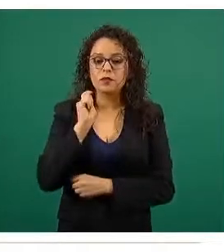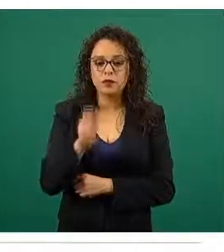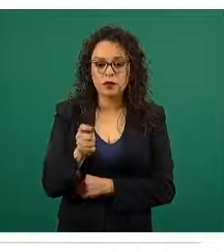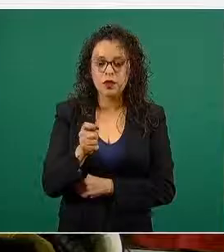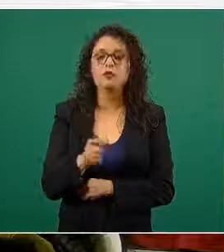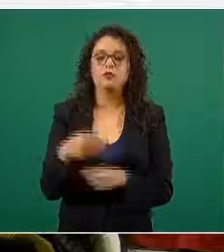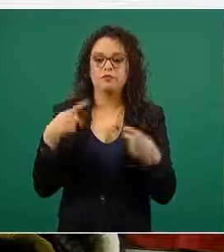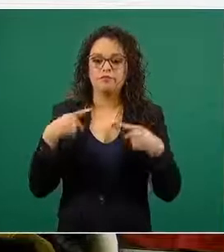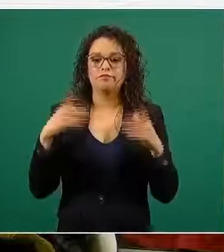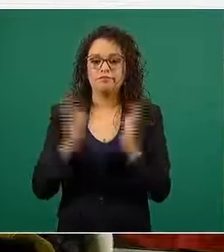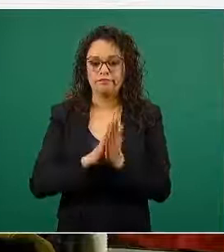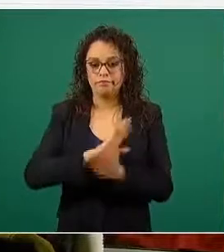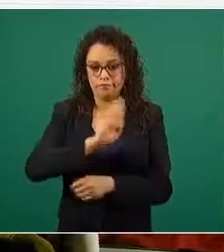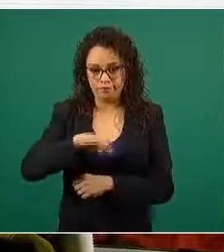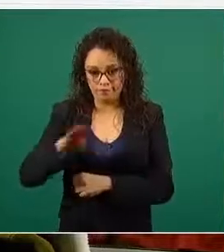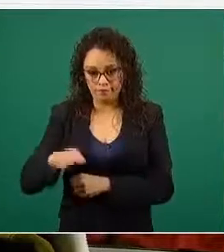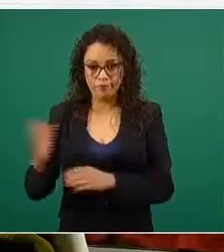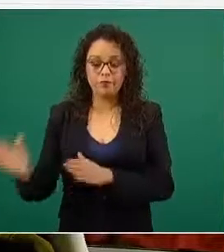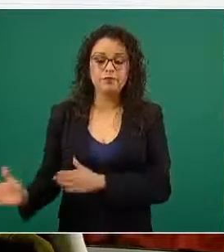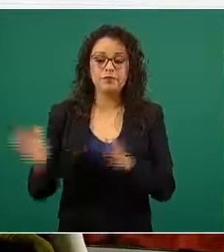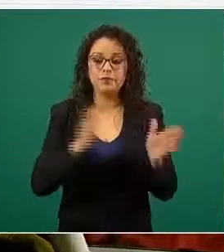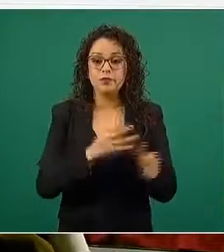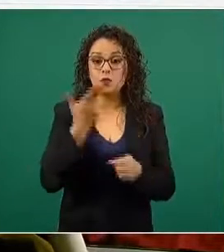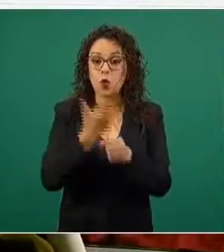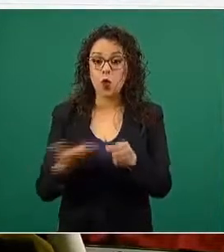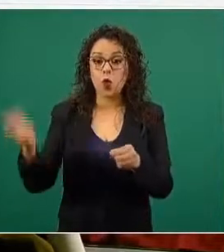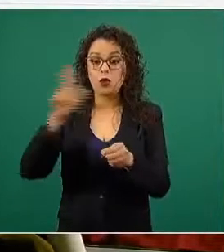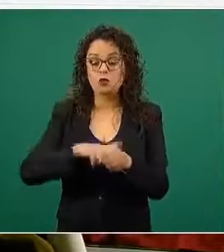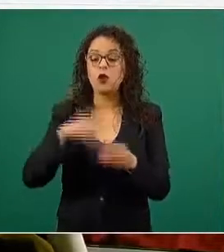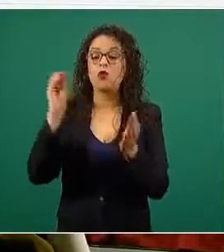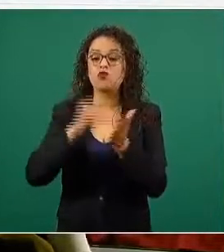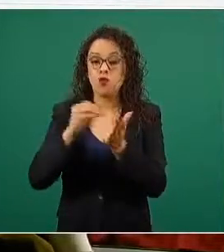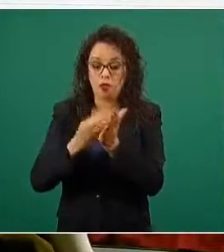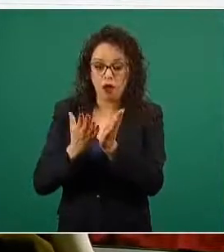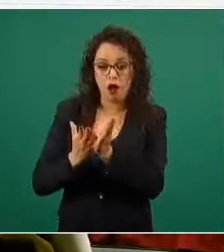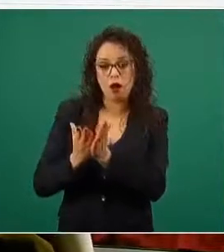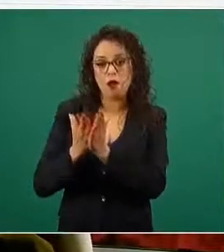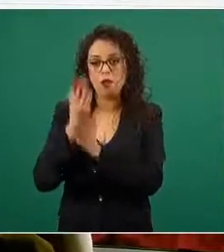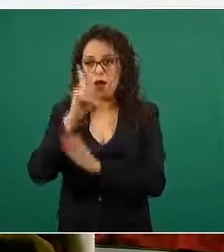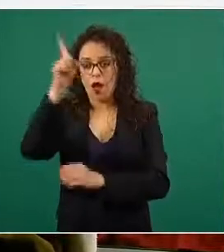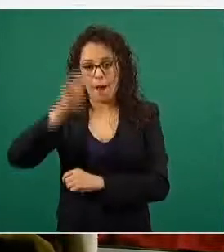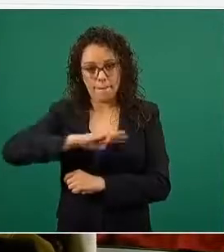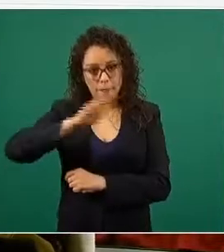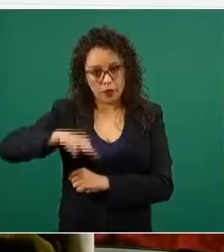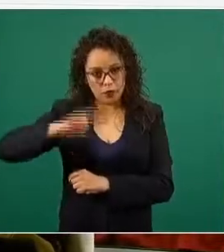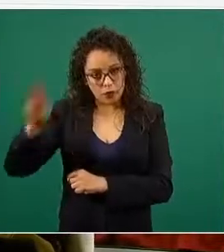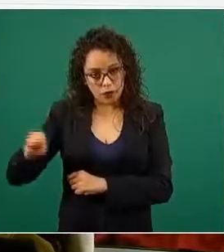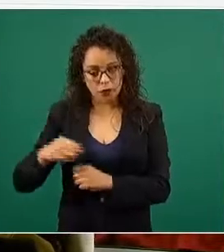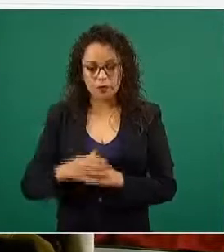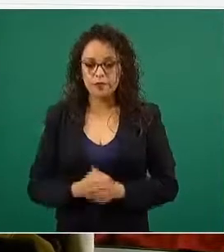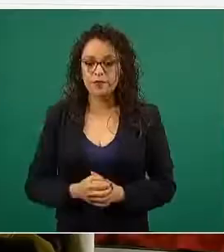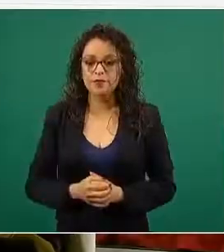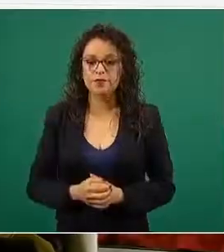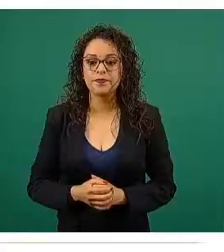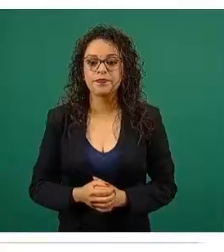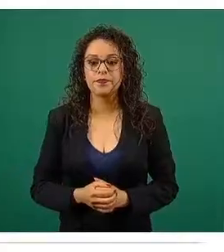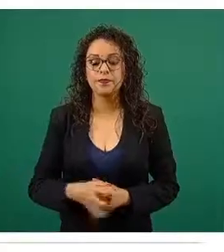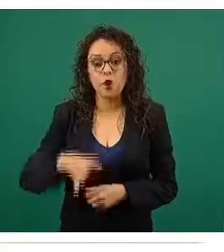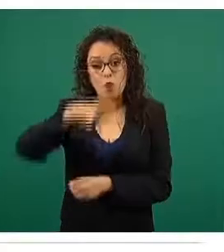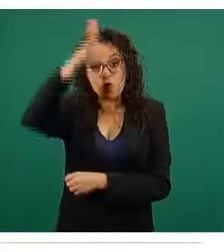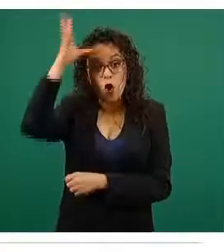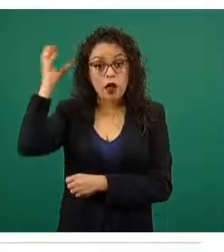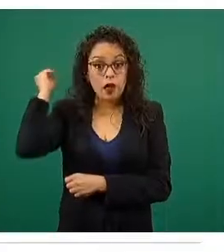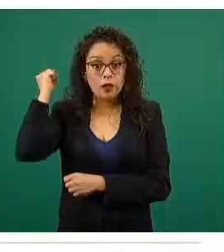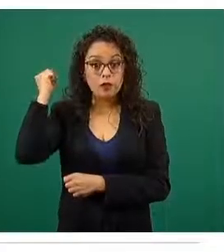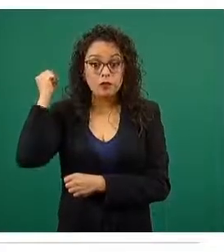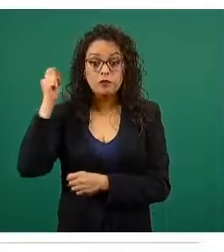en defunciones. La siguiente, hospitalizaciones aún a la alza en Michoacán. La siguiente. Morelos,